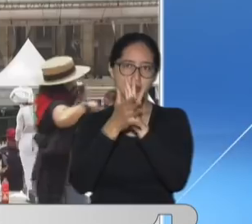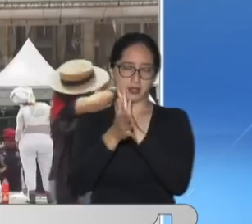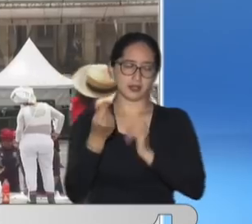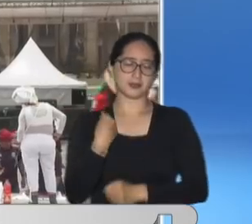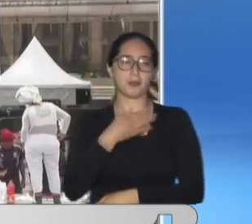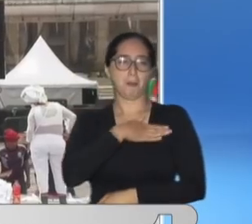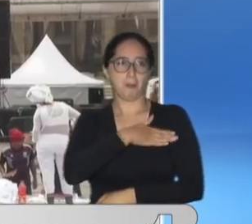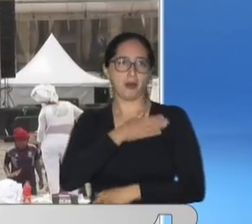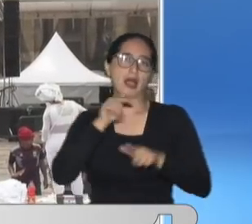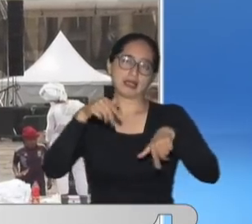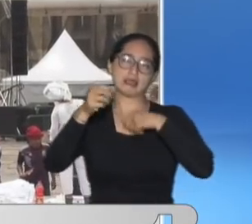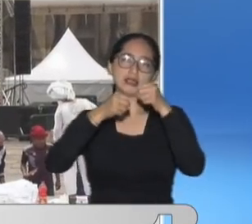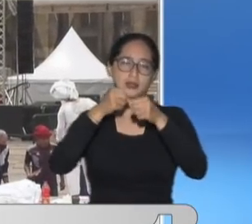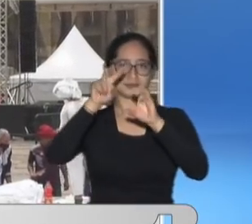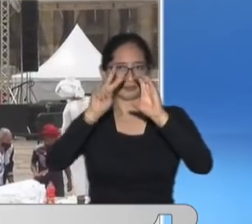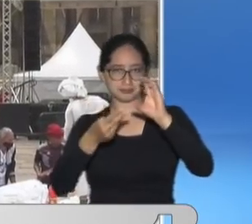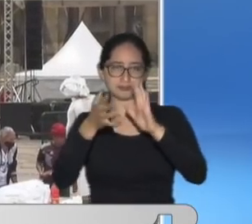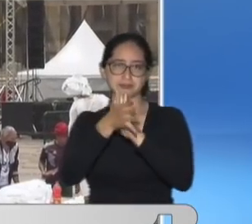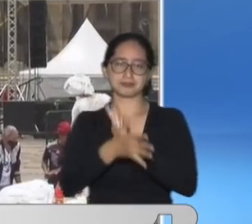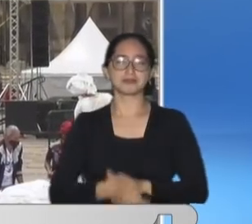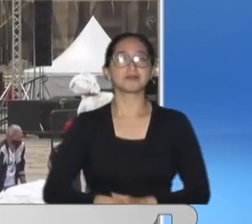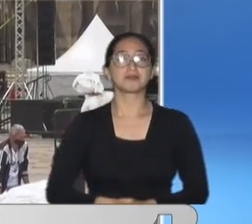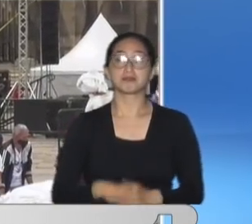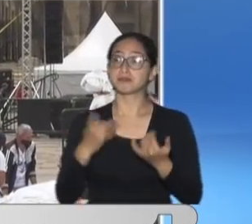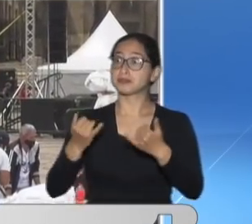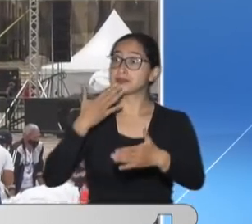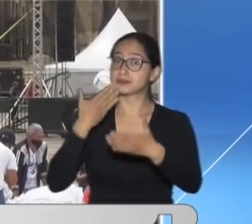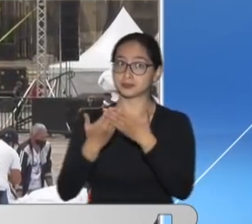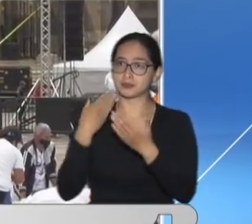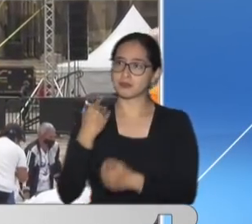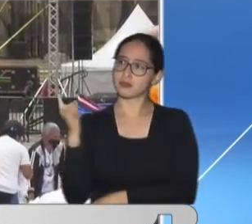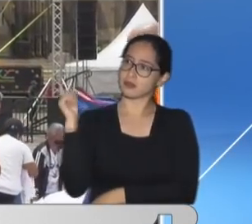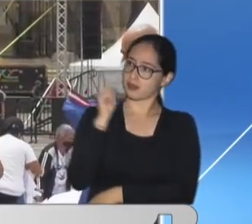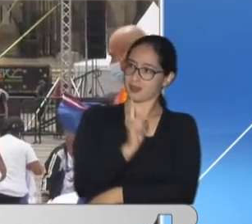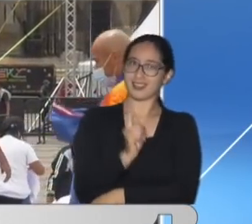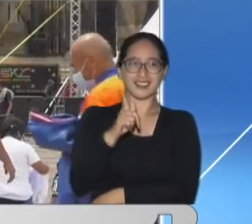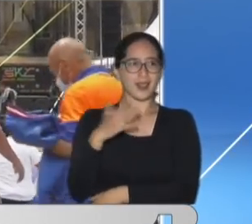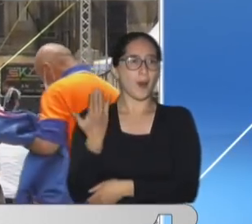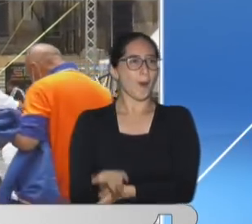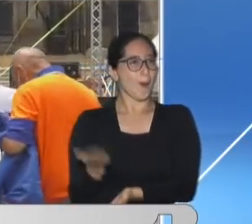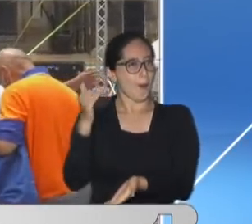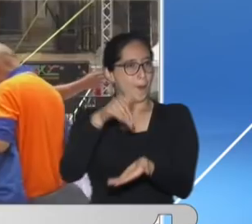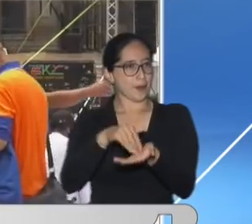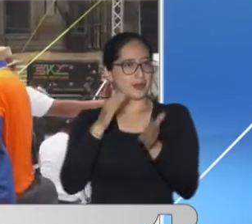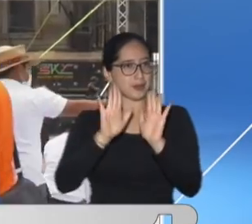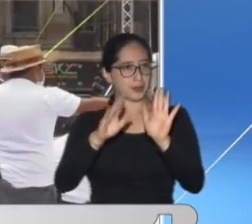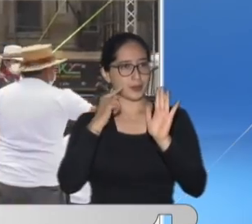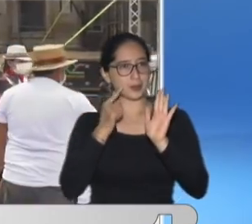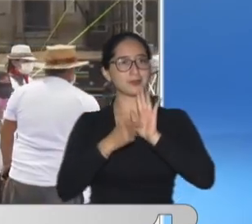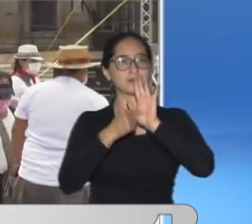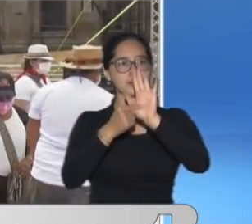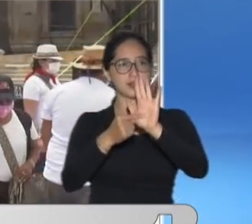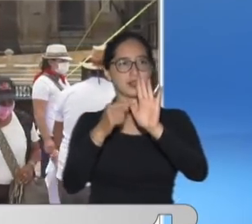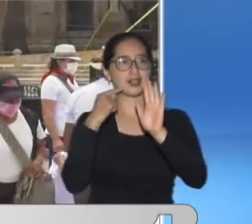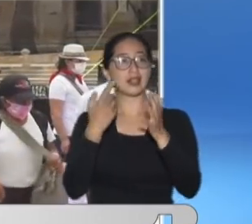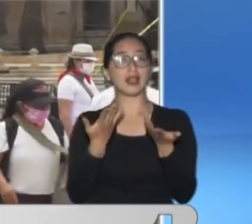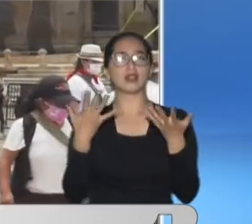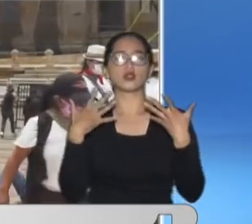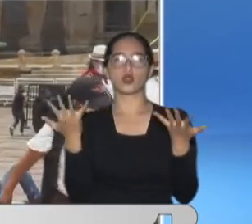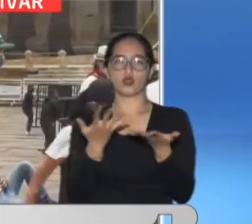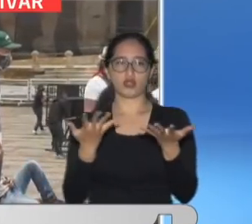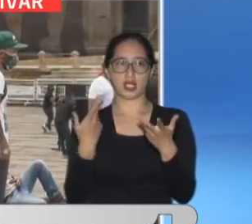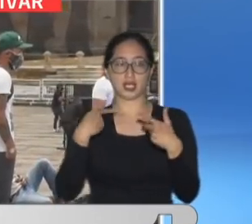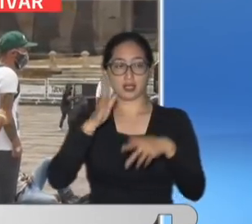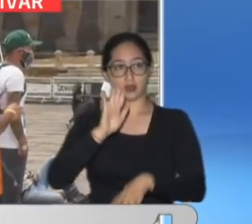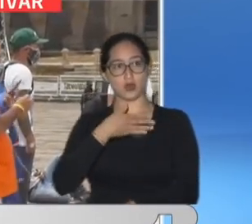Luengas para Noticentro 1 CMI. Así es, Stig, gracias. Volvemos a esta hora al recorrido que acompaña Noticentro 1 CMI de la Minga indígena hacia